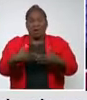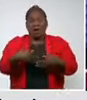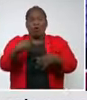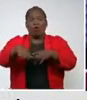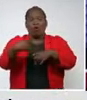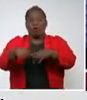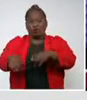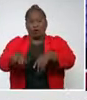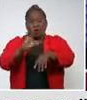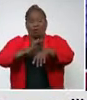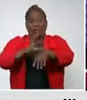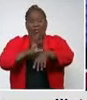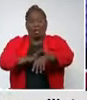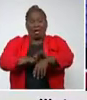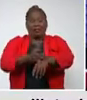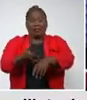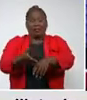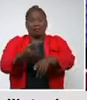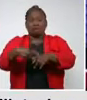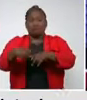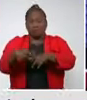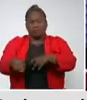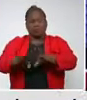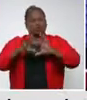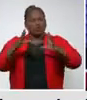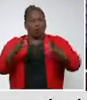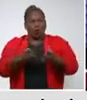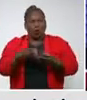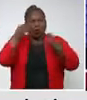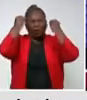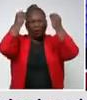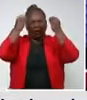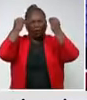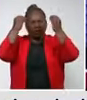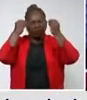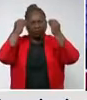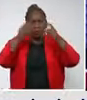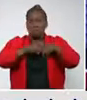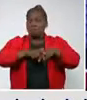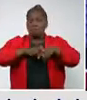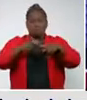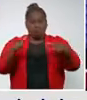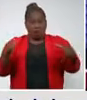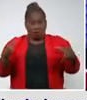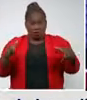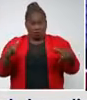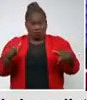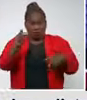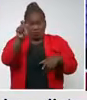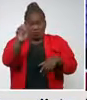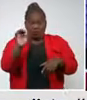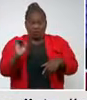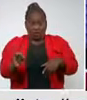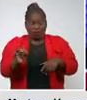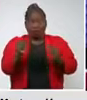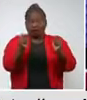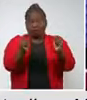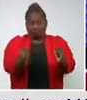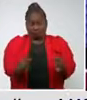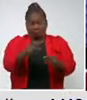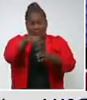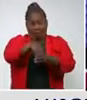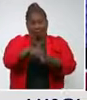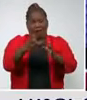descompensadas. Hay todo un protocolo para definir, pero el mayor número se queda en su